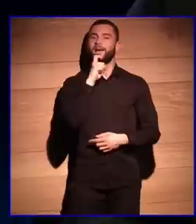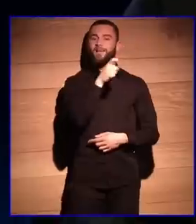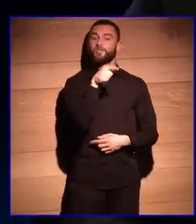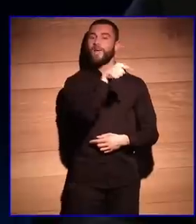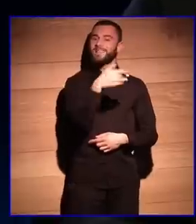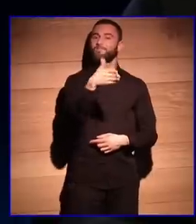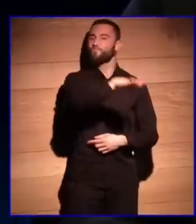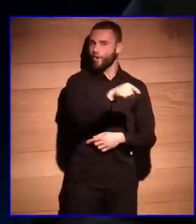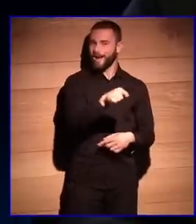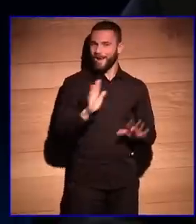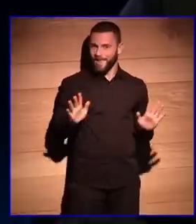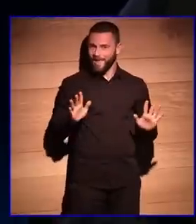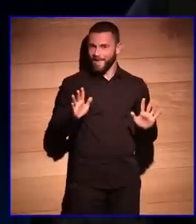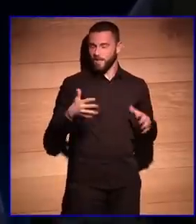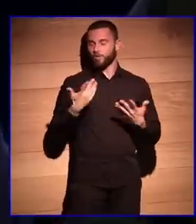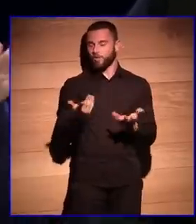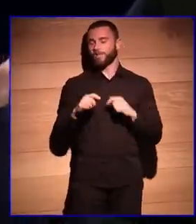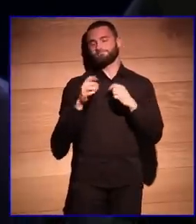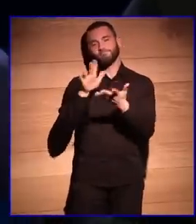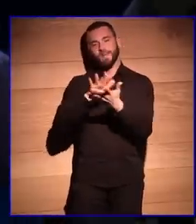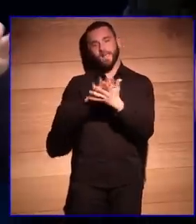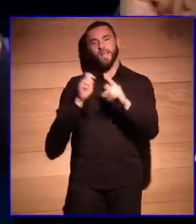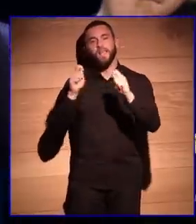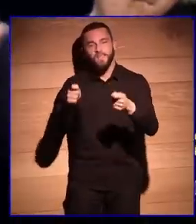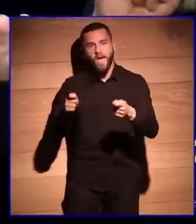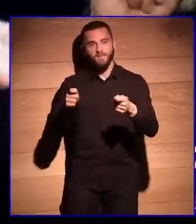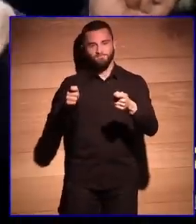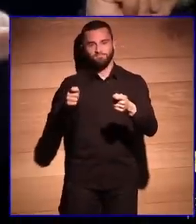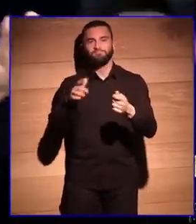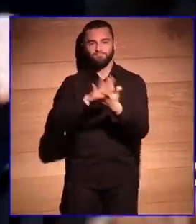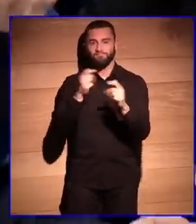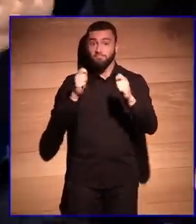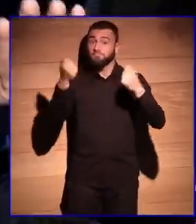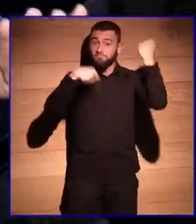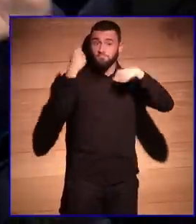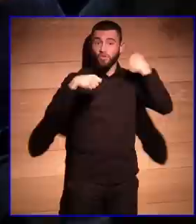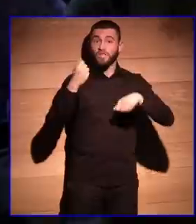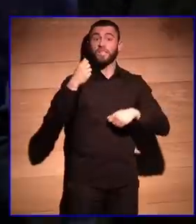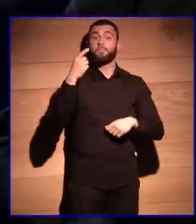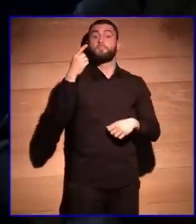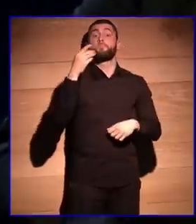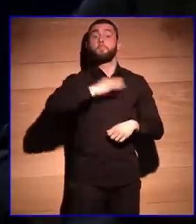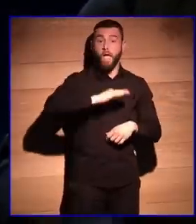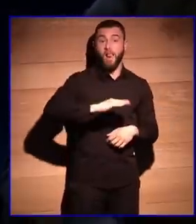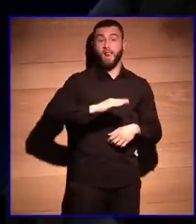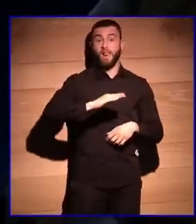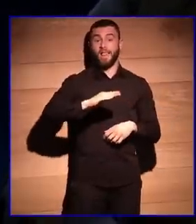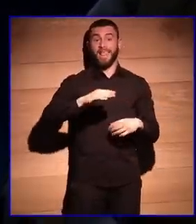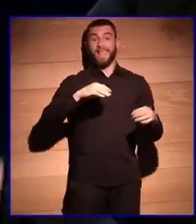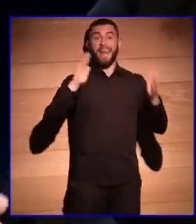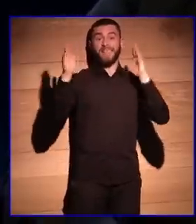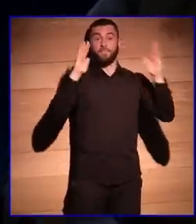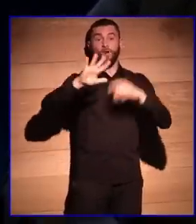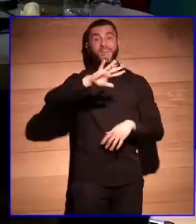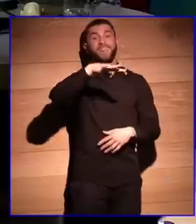claro. Digamos que te deja tranquilo. Te da una tranquilidad. Te da tranquilo. Dice, vale, tú ahora pórtate mal, que ya verás en la quinta temporada,